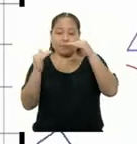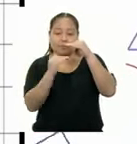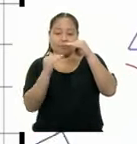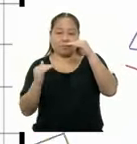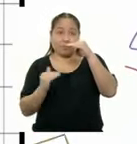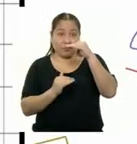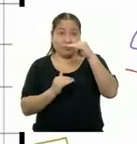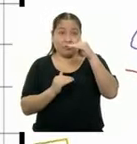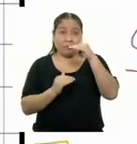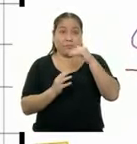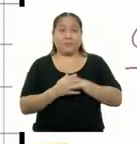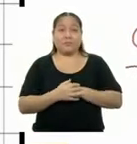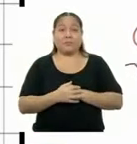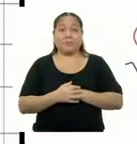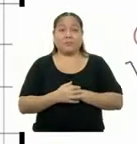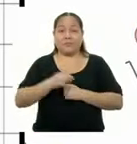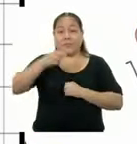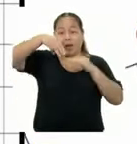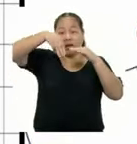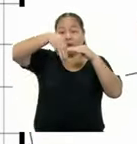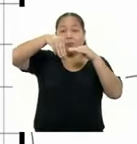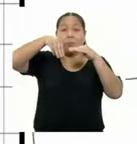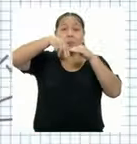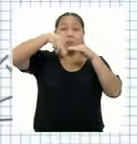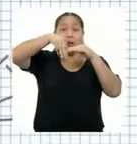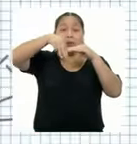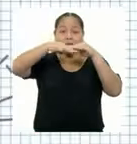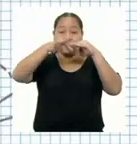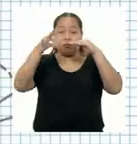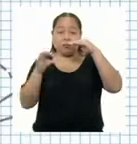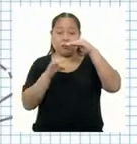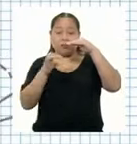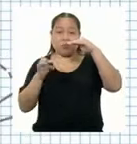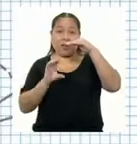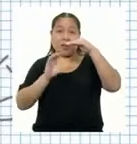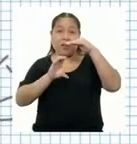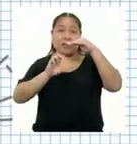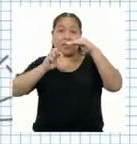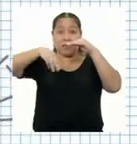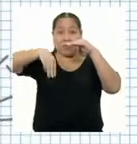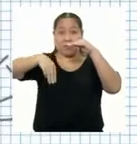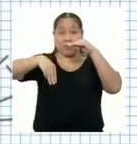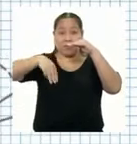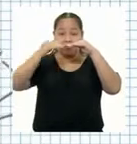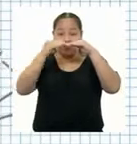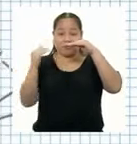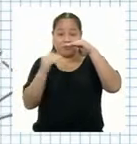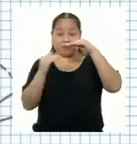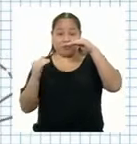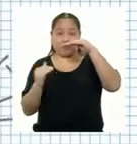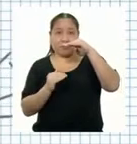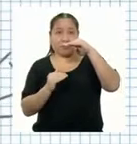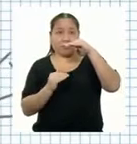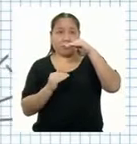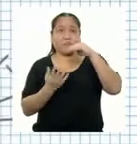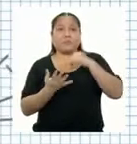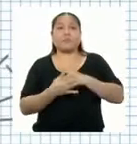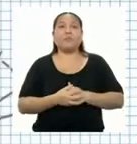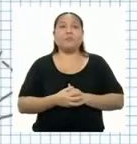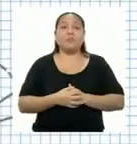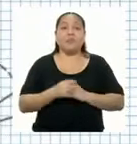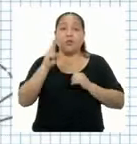centímetros. Al pasar de metros a centímetros, pasamos de la unidad a un submúltiplo, que está